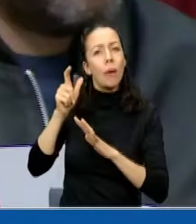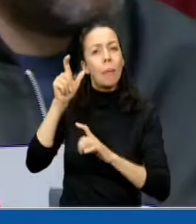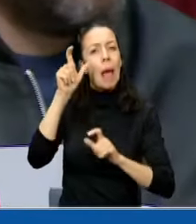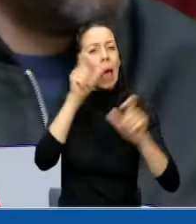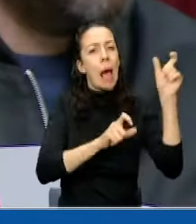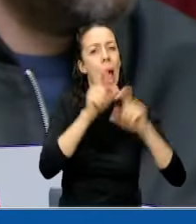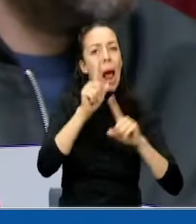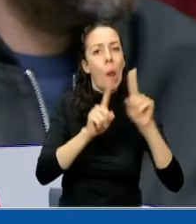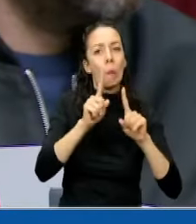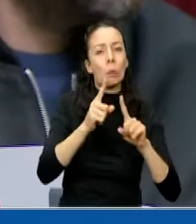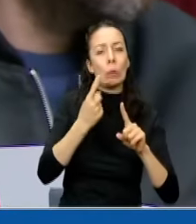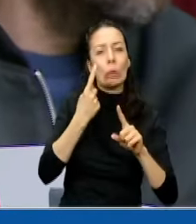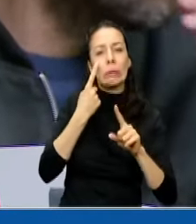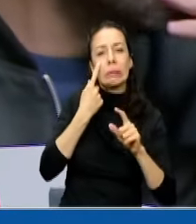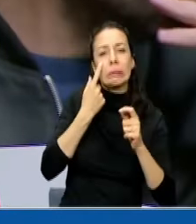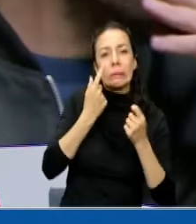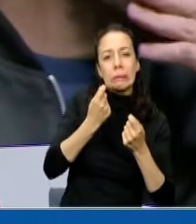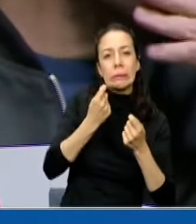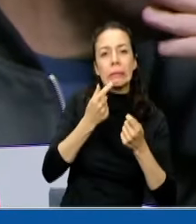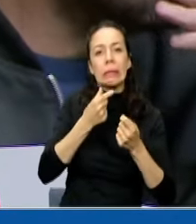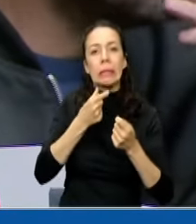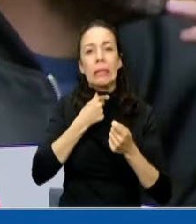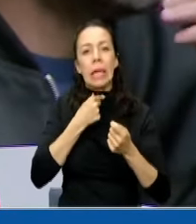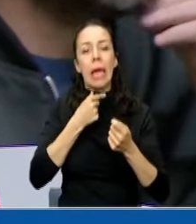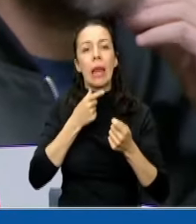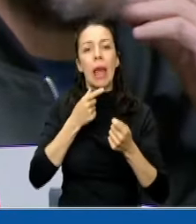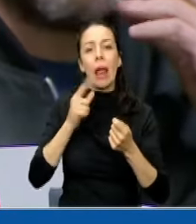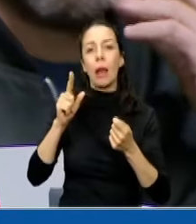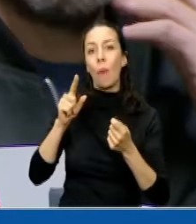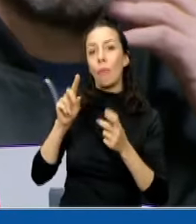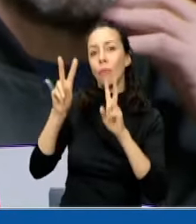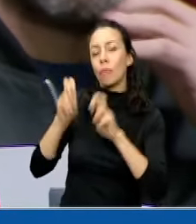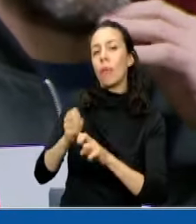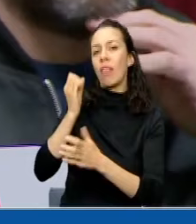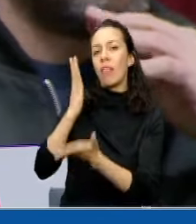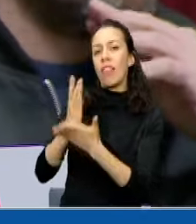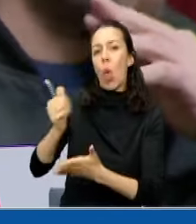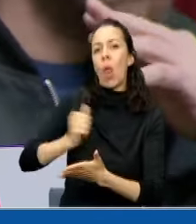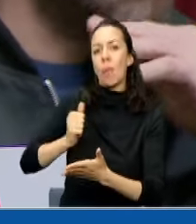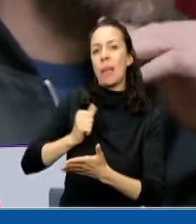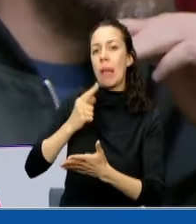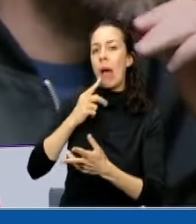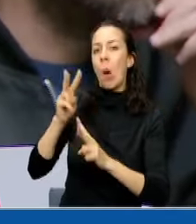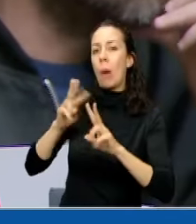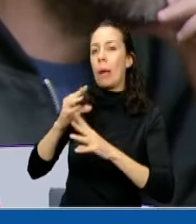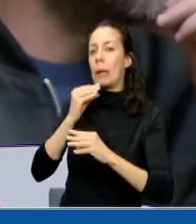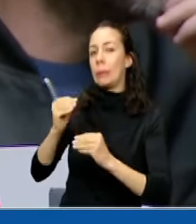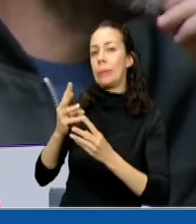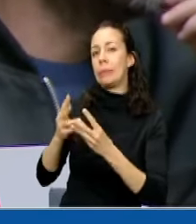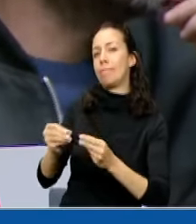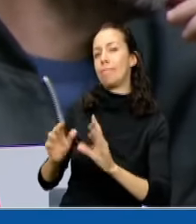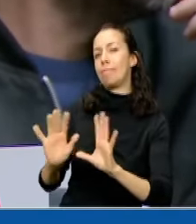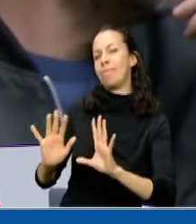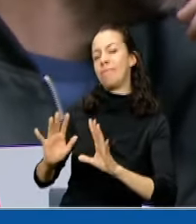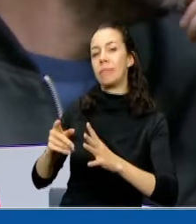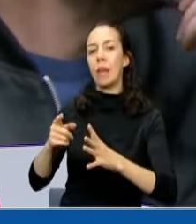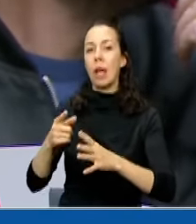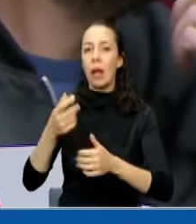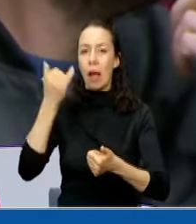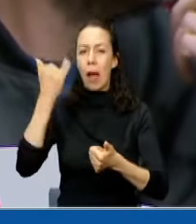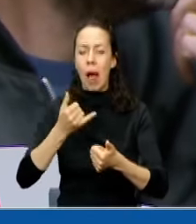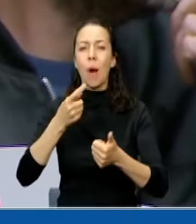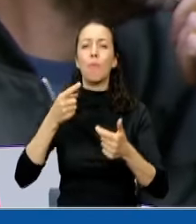de desenvolver el proceso de impunidad. Hemos tenido las leyes de punto final, de